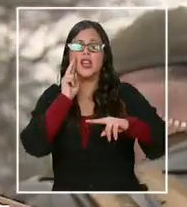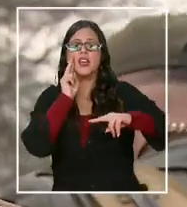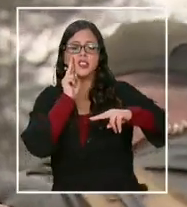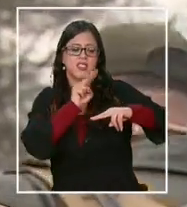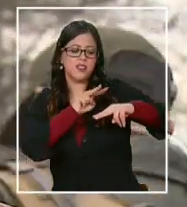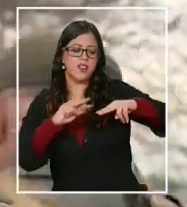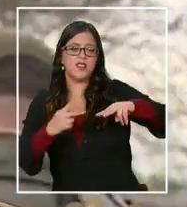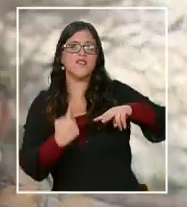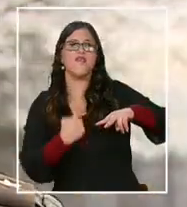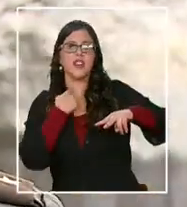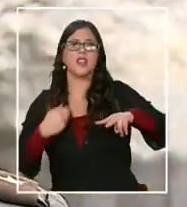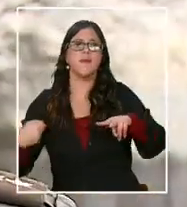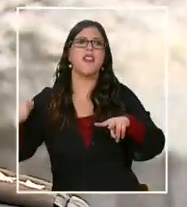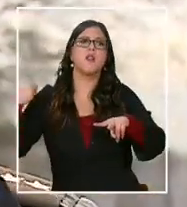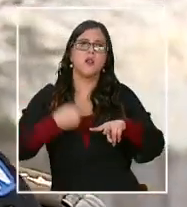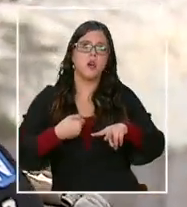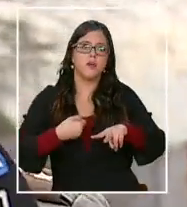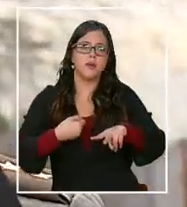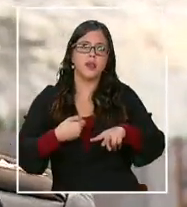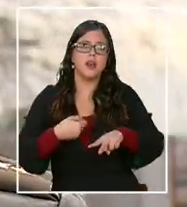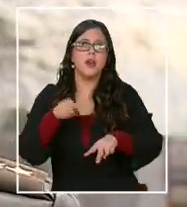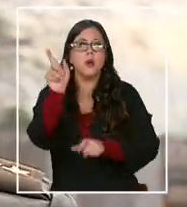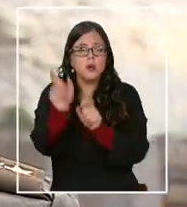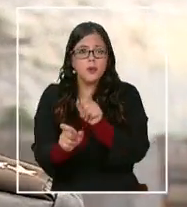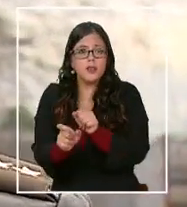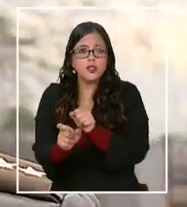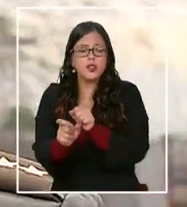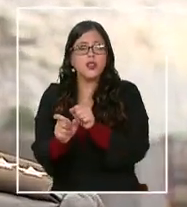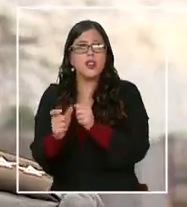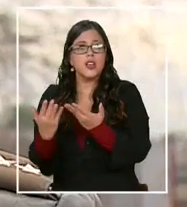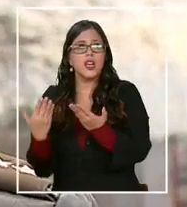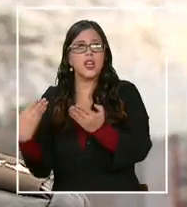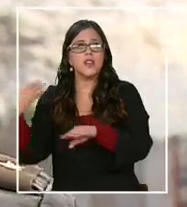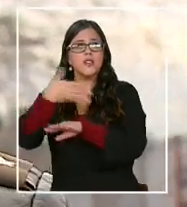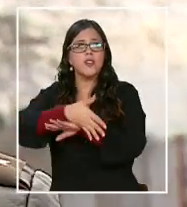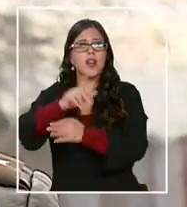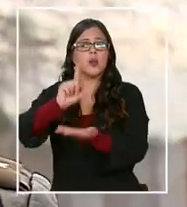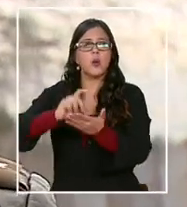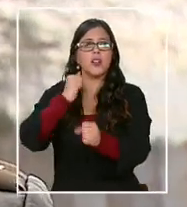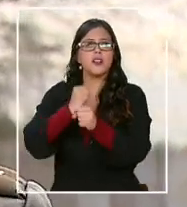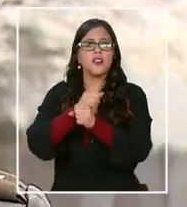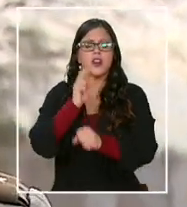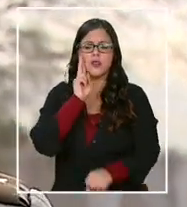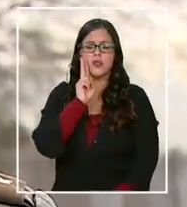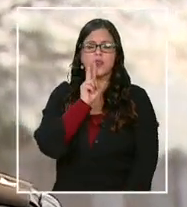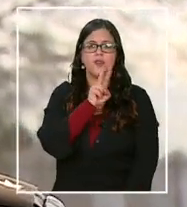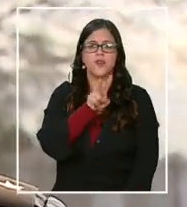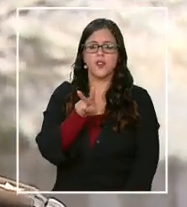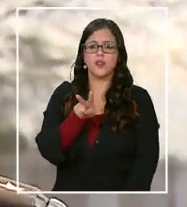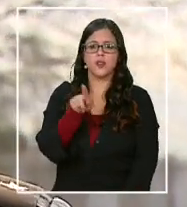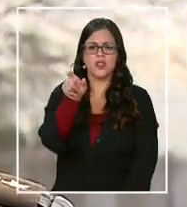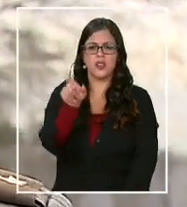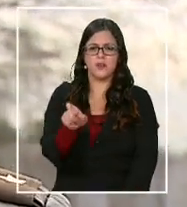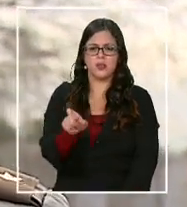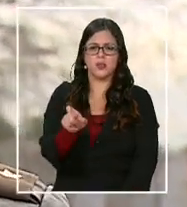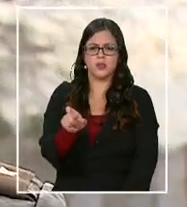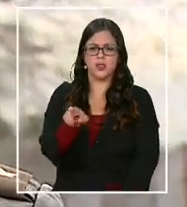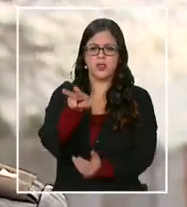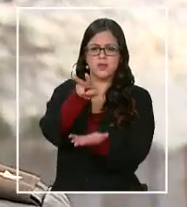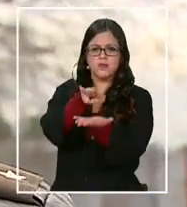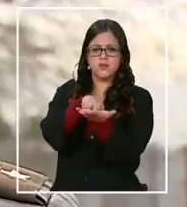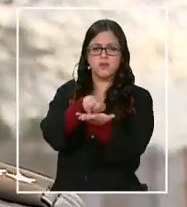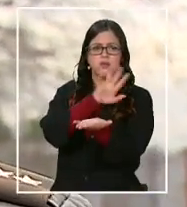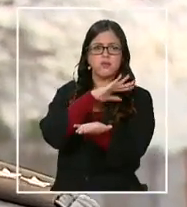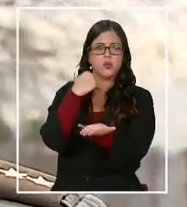sido víctima de una agresión. Una persona que llegó a su lugar de trabajo observó que esta persona se encontraba